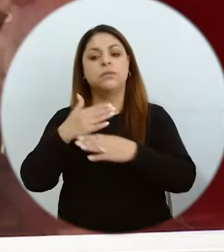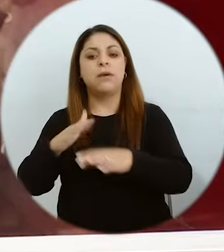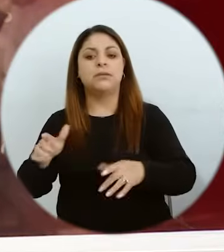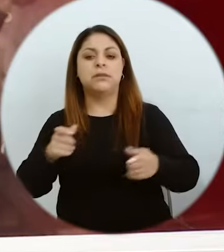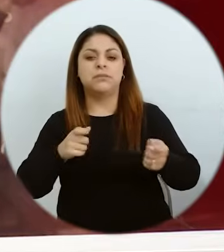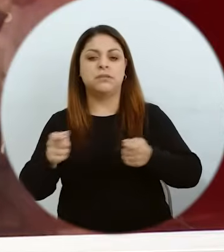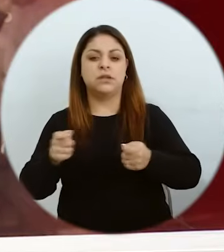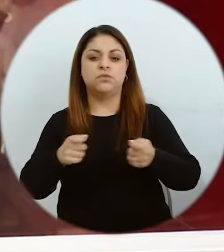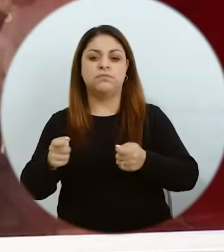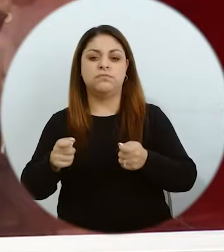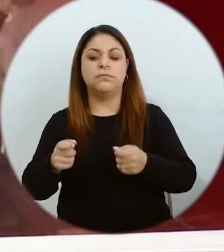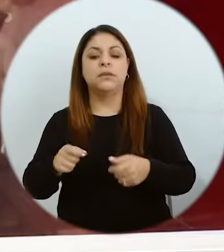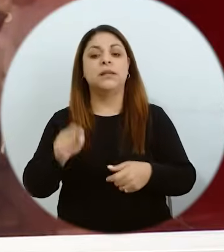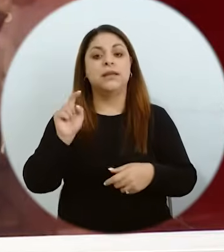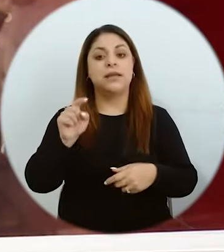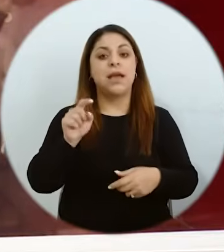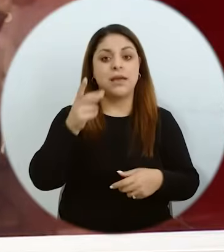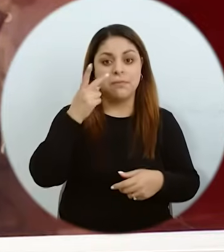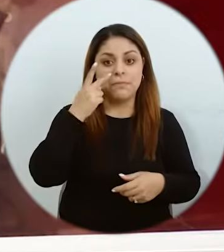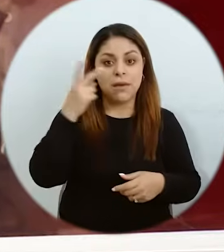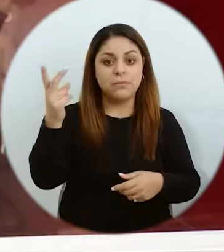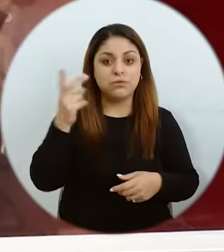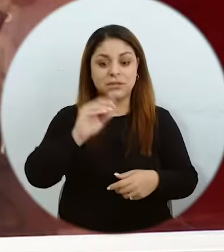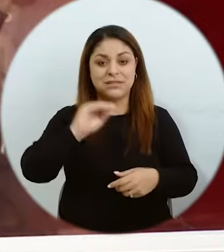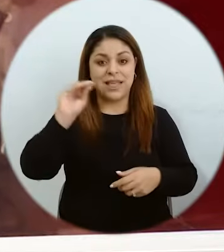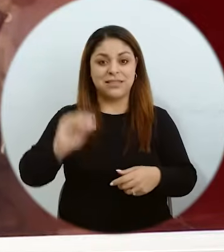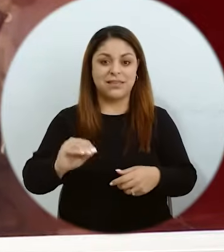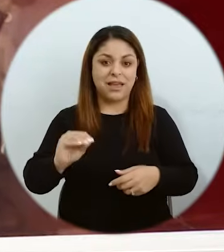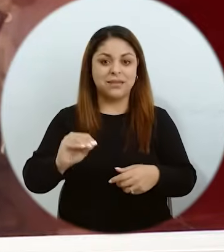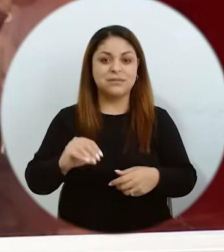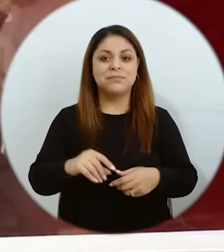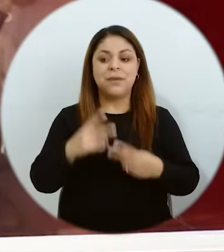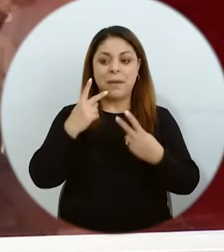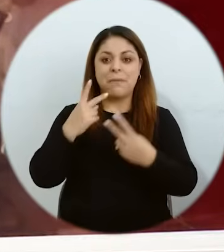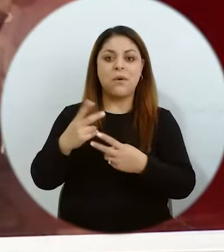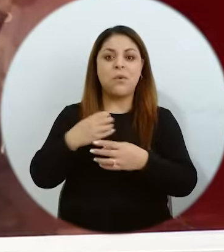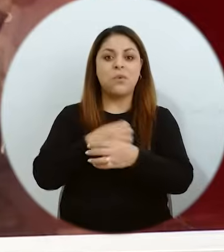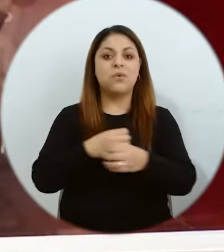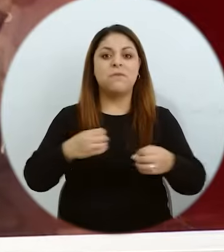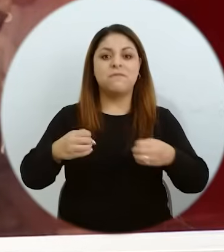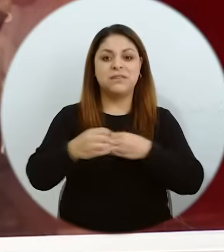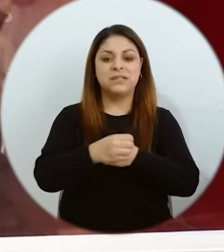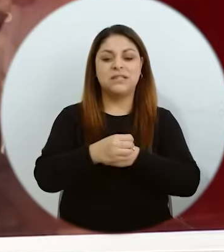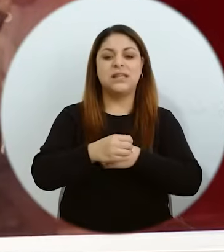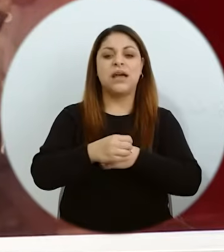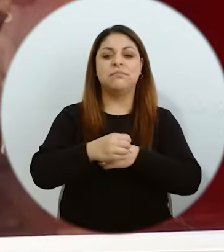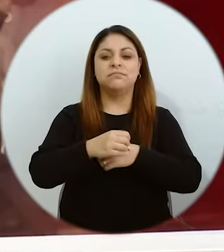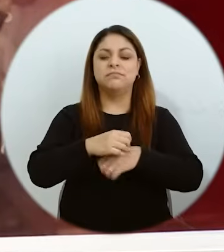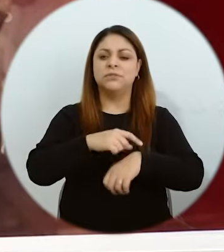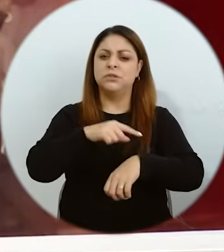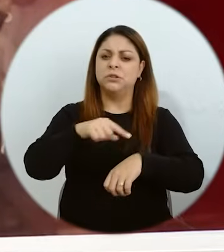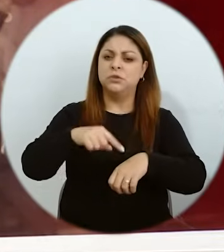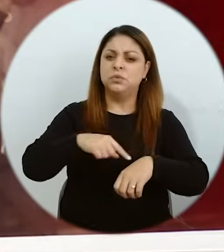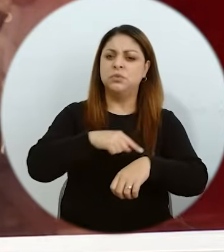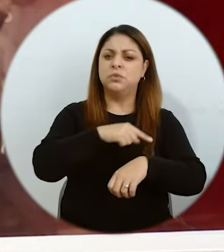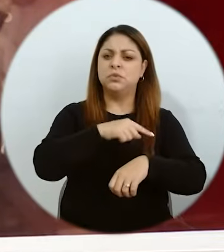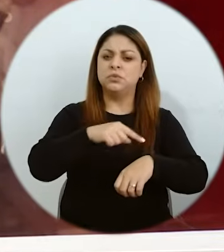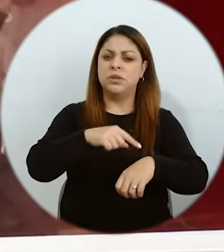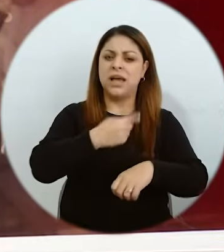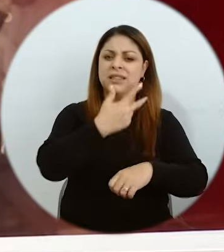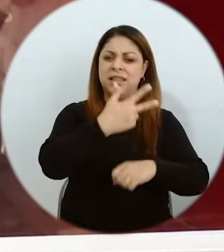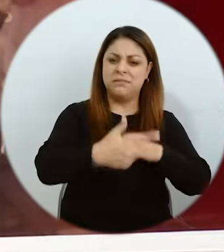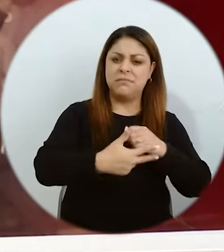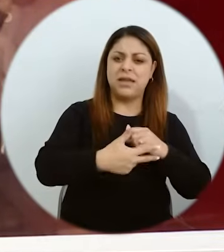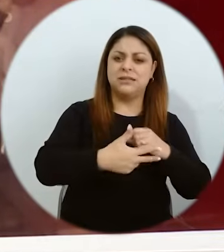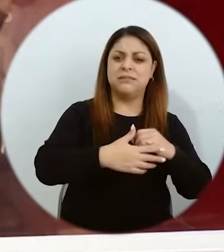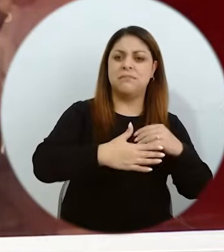parte de administración. Y ahí lo vemos en las estadísticas cuando vemos que una oficina dura 3 veces más que otra.